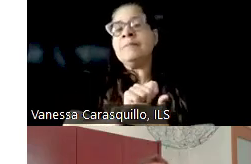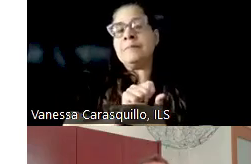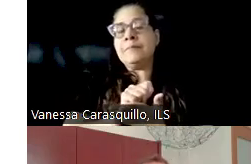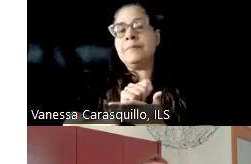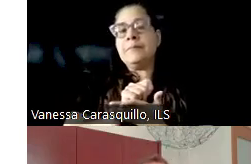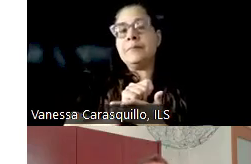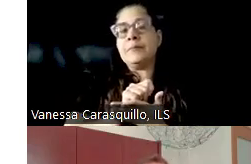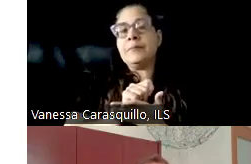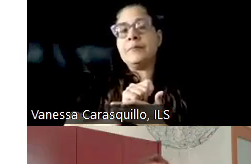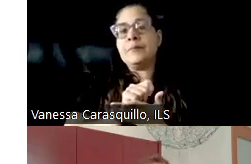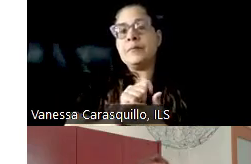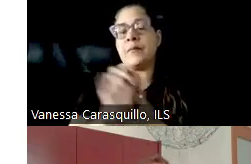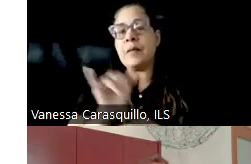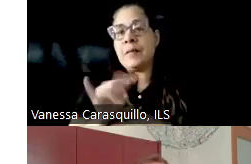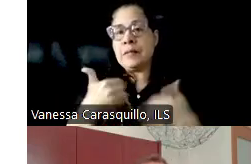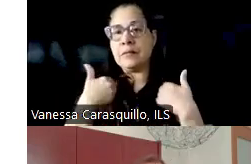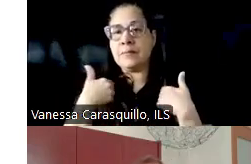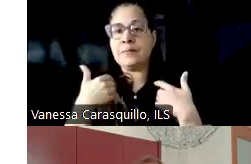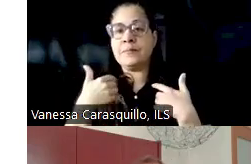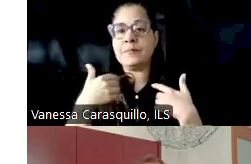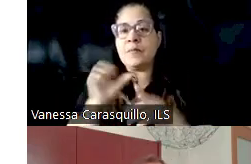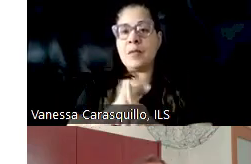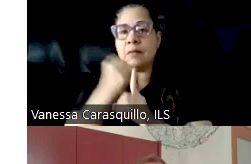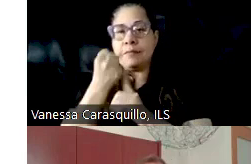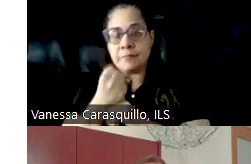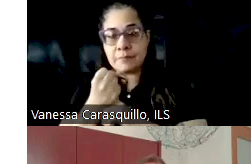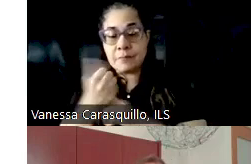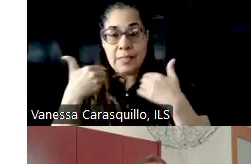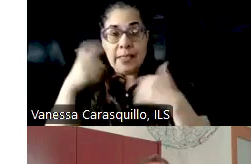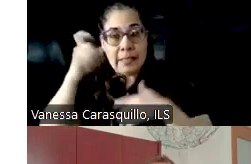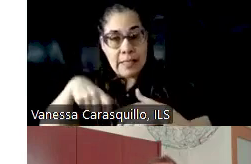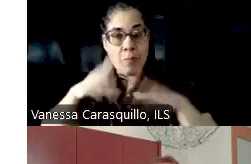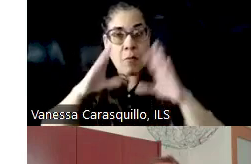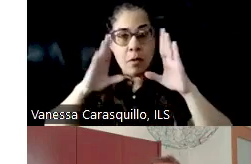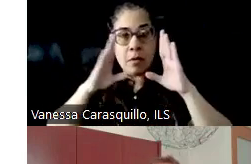también existen unas condiciones comórbidas que hay que atender.